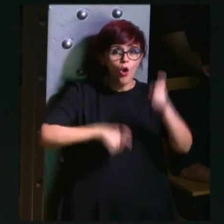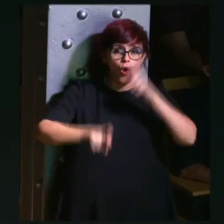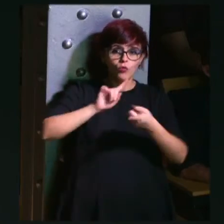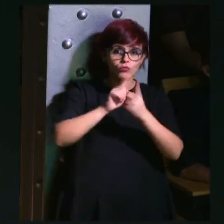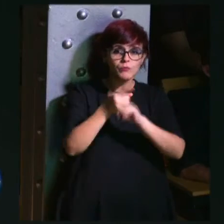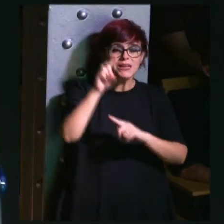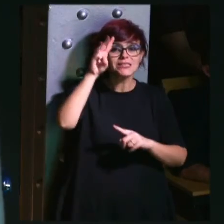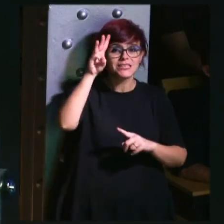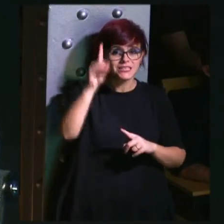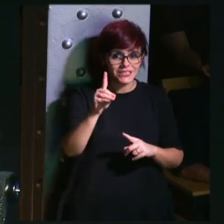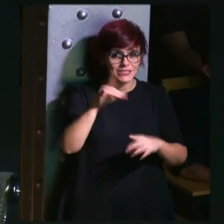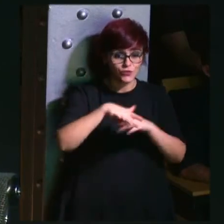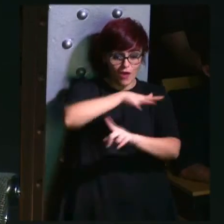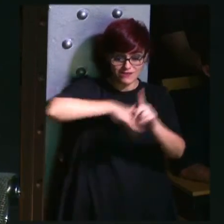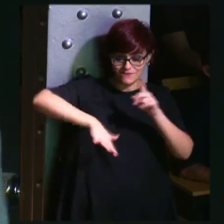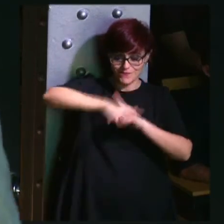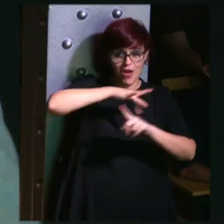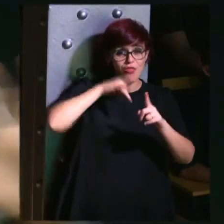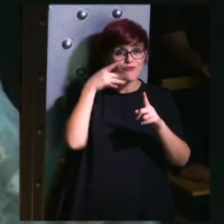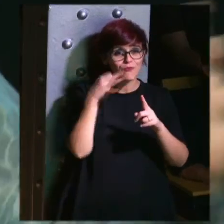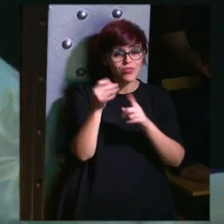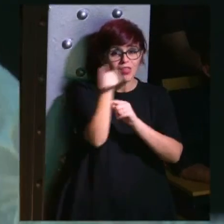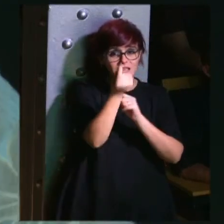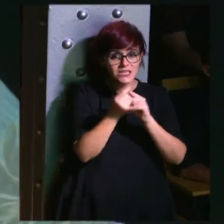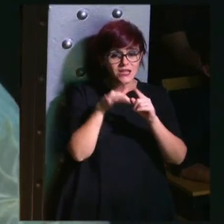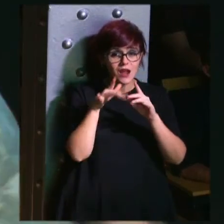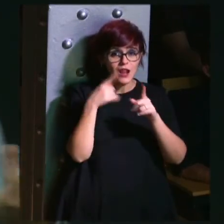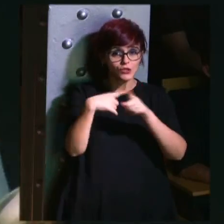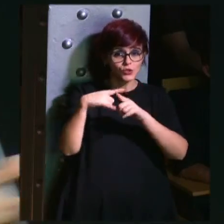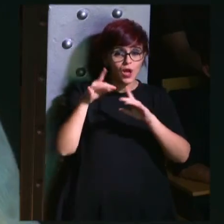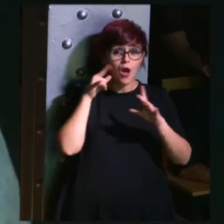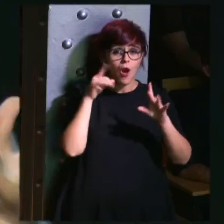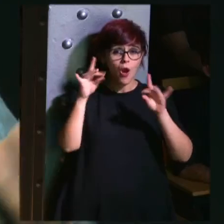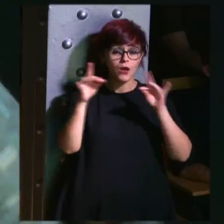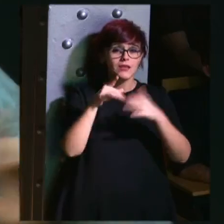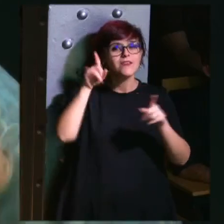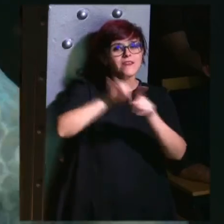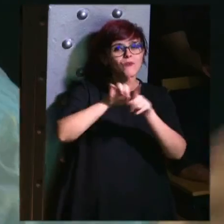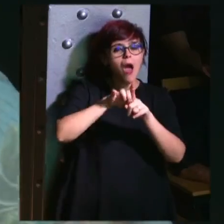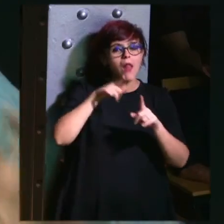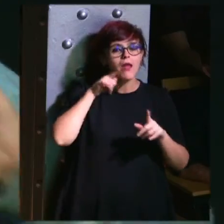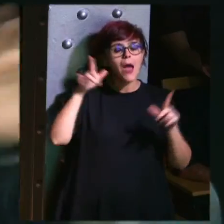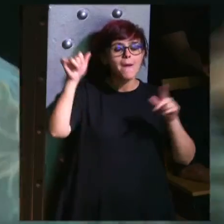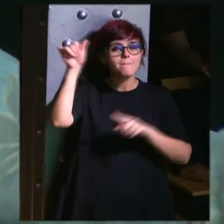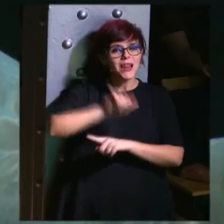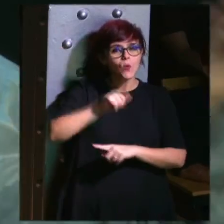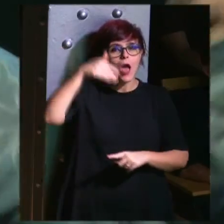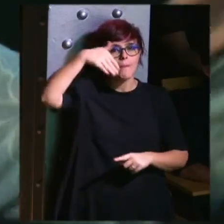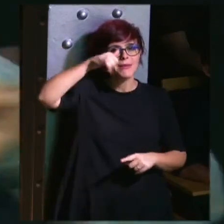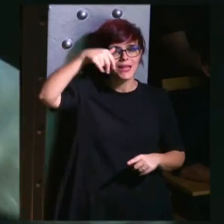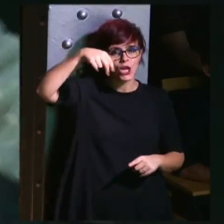espacio físico donde vamos a poder diseñar y vamos a poder mover las cosas. ¿Os acordáis de Minority Report, ¿no? Cuando está Tom Cruise ahí